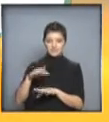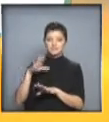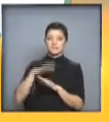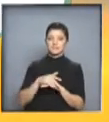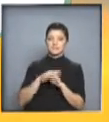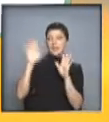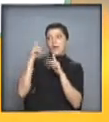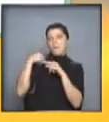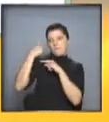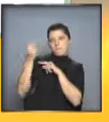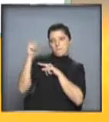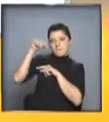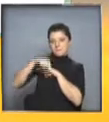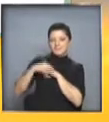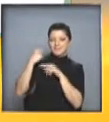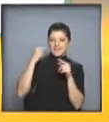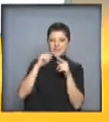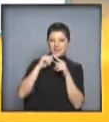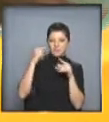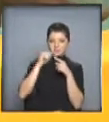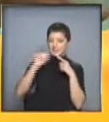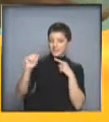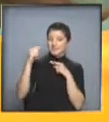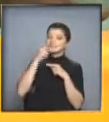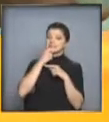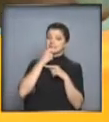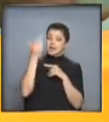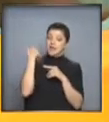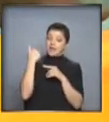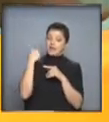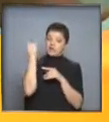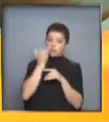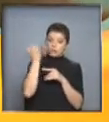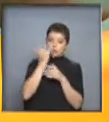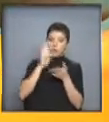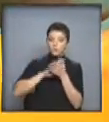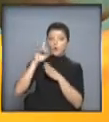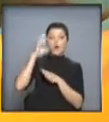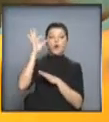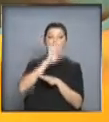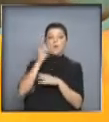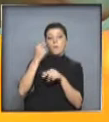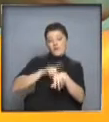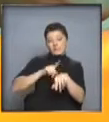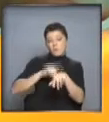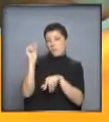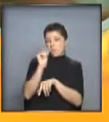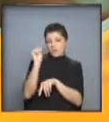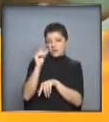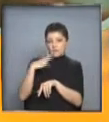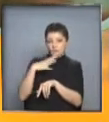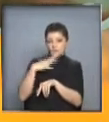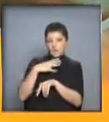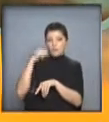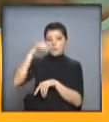estás? Ya estamos de nuevo acá en vivo. Si querés retomar lo que venía, lo que pensabas, como para tirarlo acá en el poco tiempo que nos queda, porque hasta las 19 horas